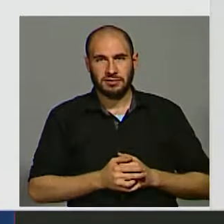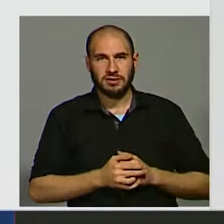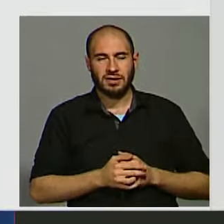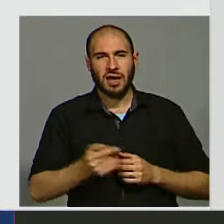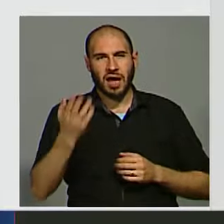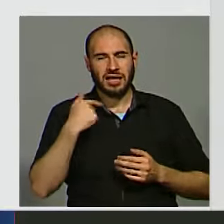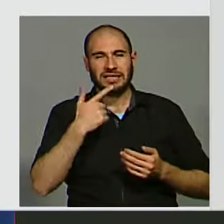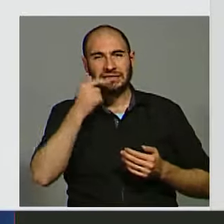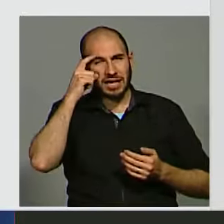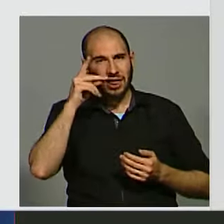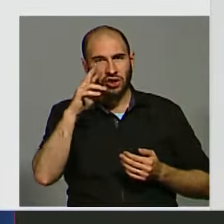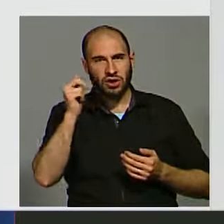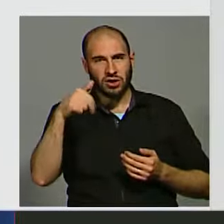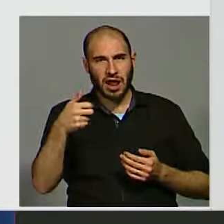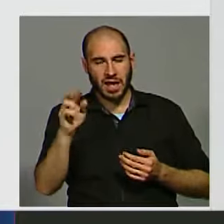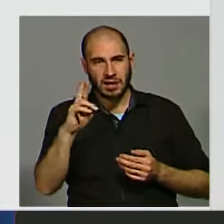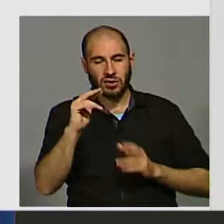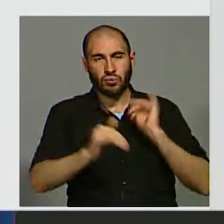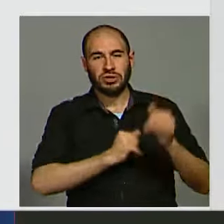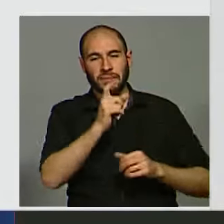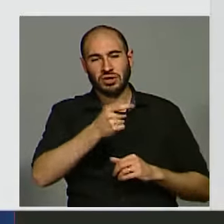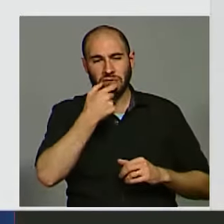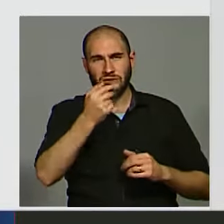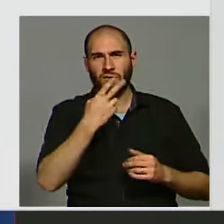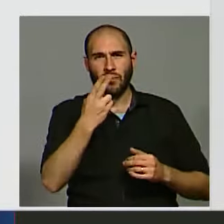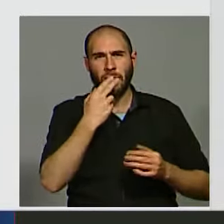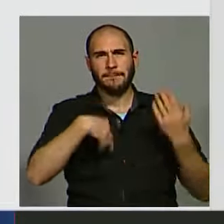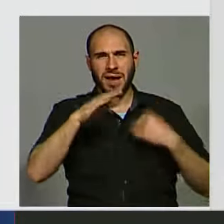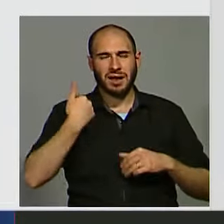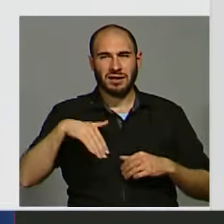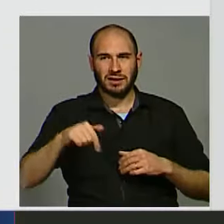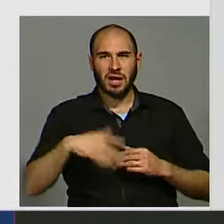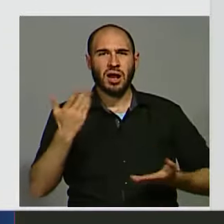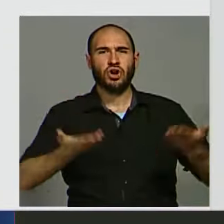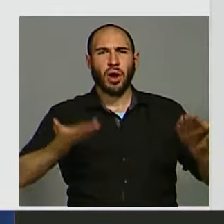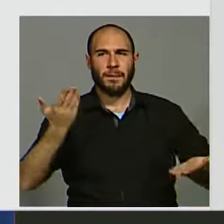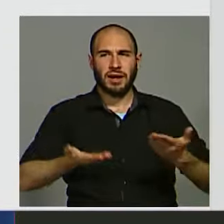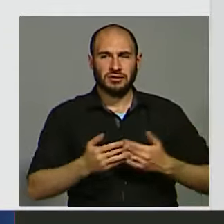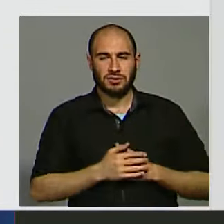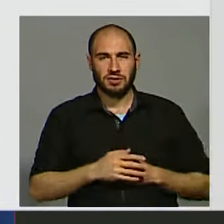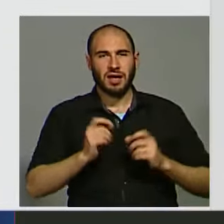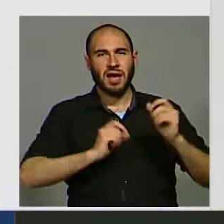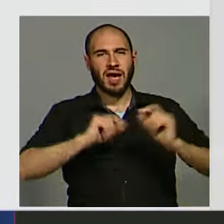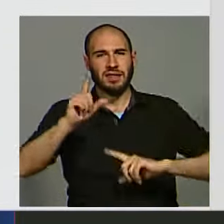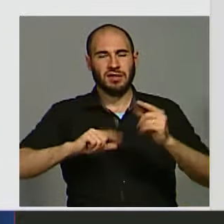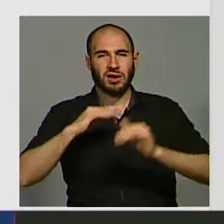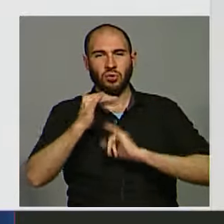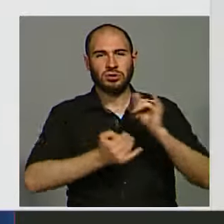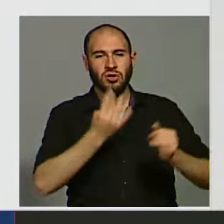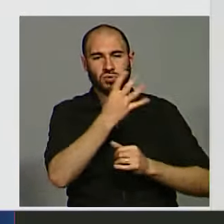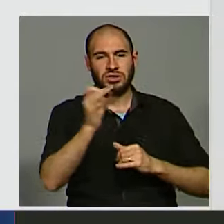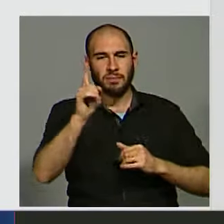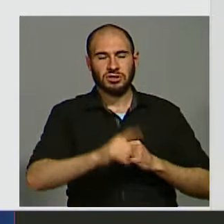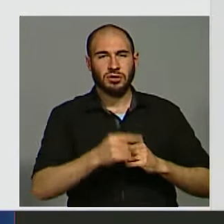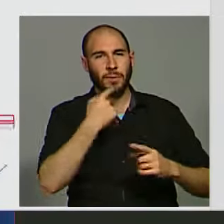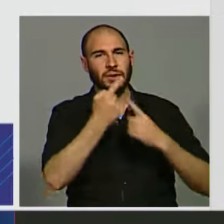conocidas como Cedronar, donde indican que los mendocinos son los más fumadores del país. He hecho una comparación y las estadísticas hablan de un 40%